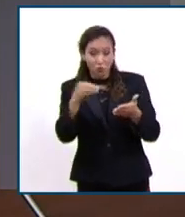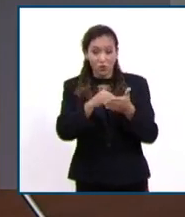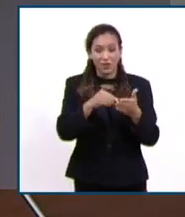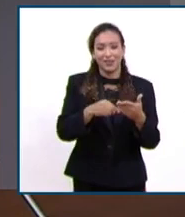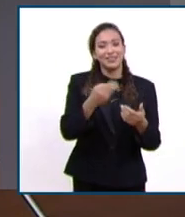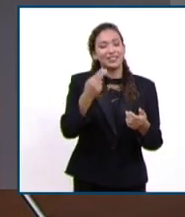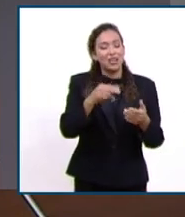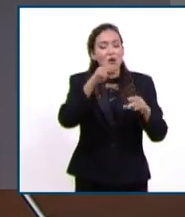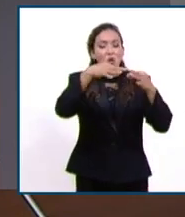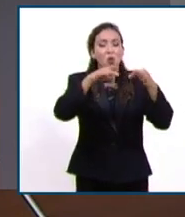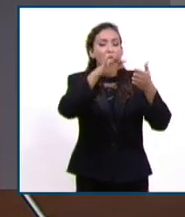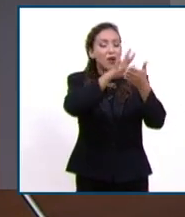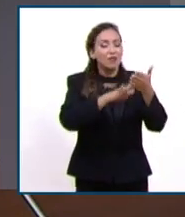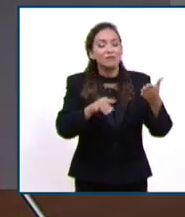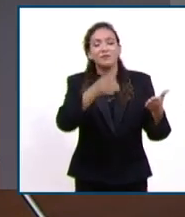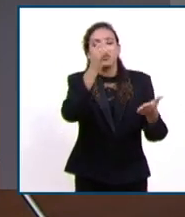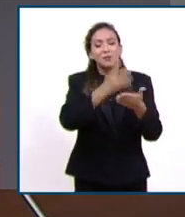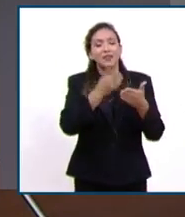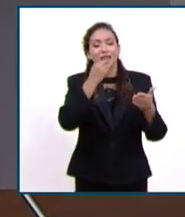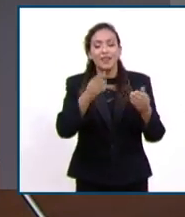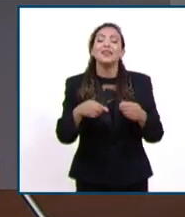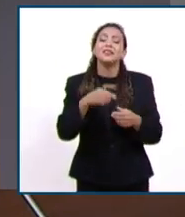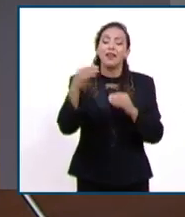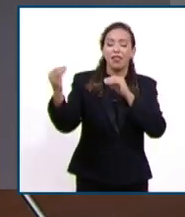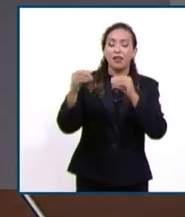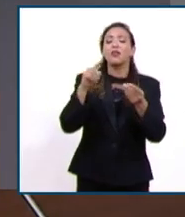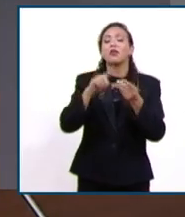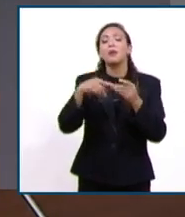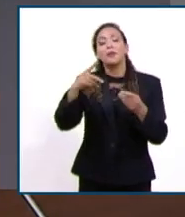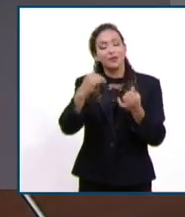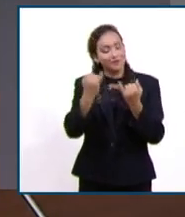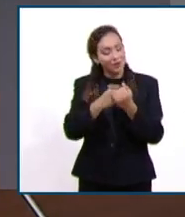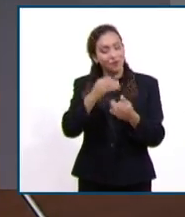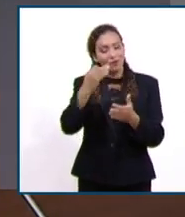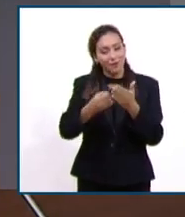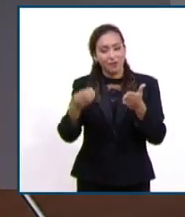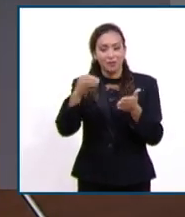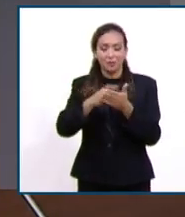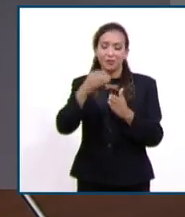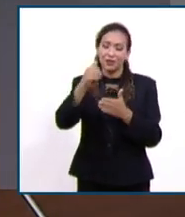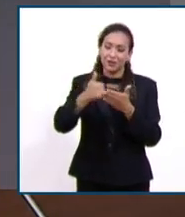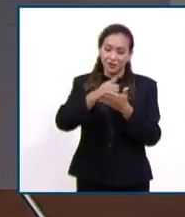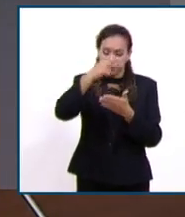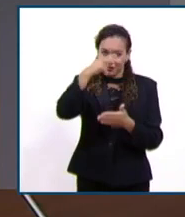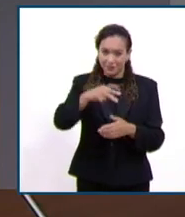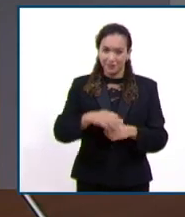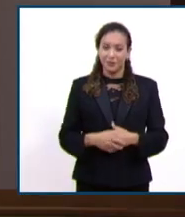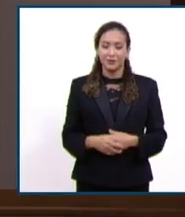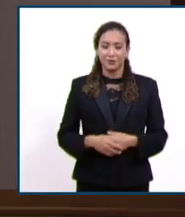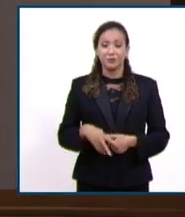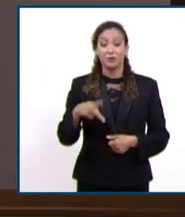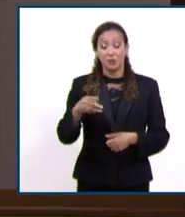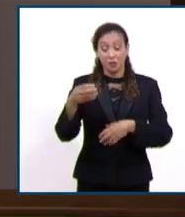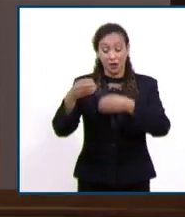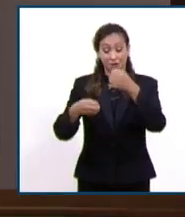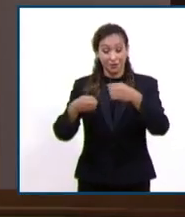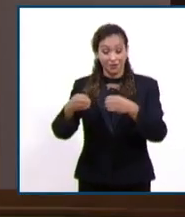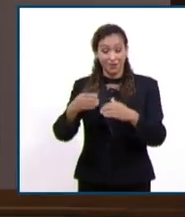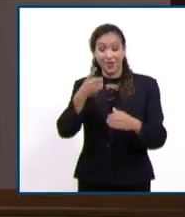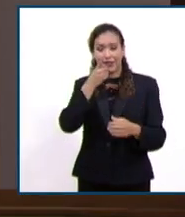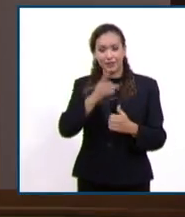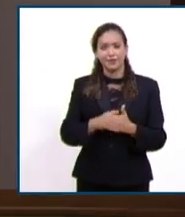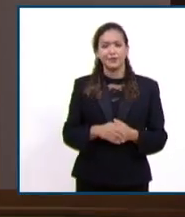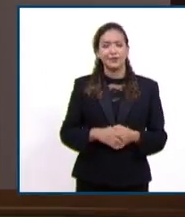formato específico de cada debate, así como las sedes dentro de la Ciudad de México. Sin embargo, la Sala estimó que sí